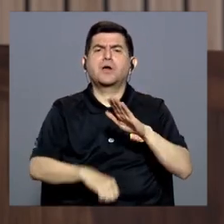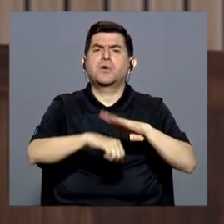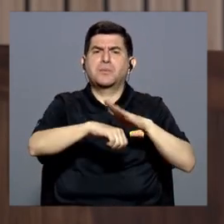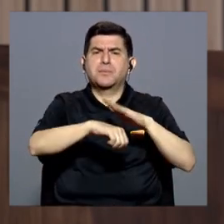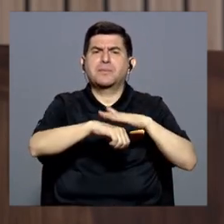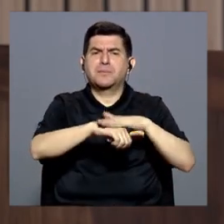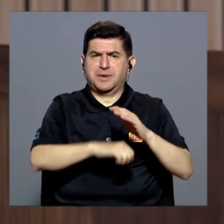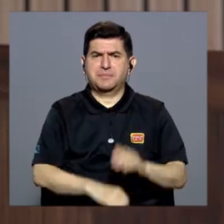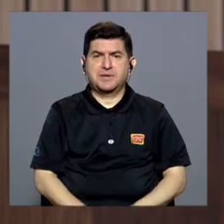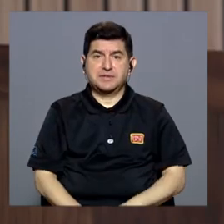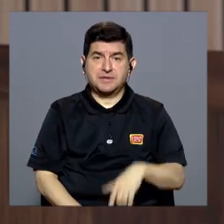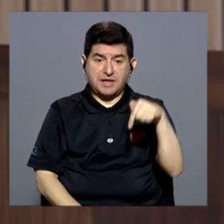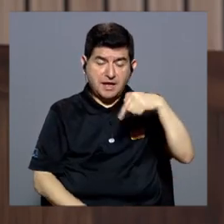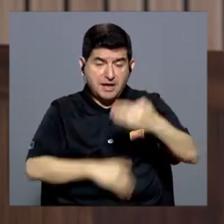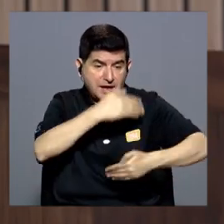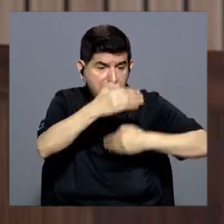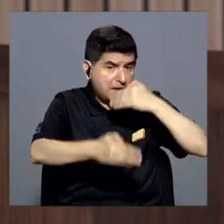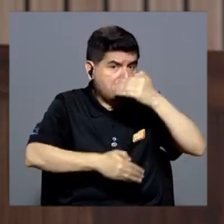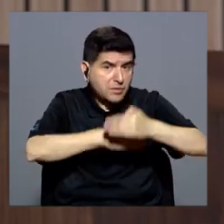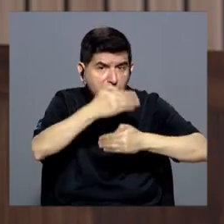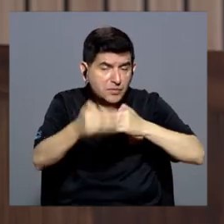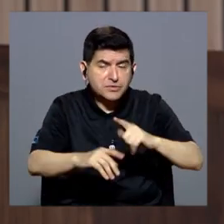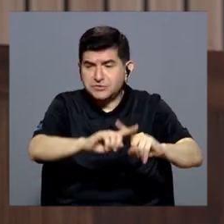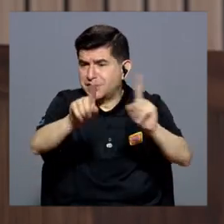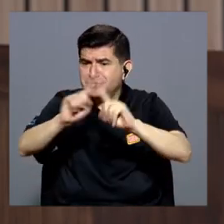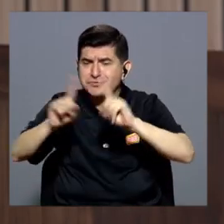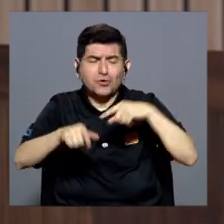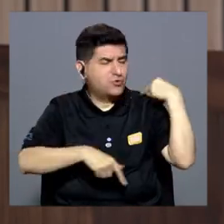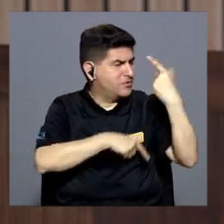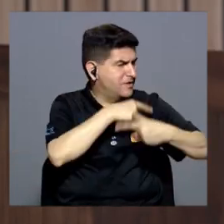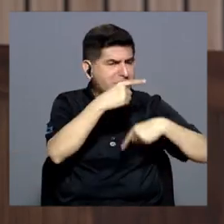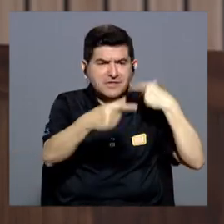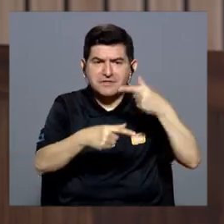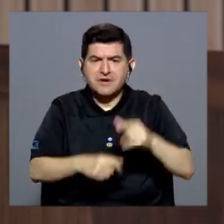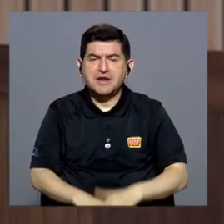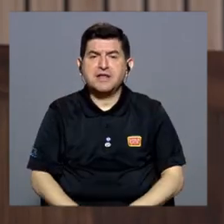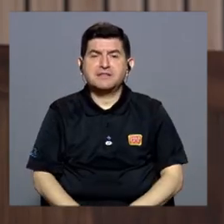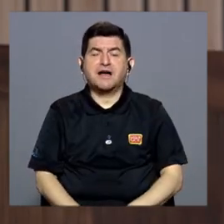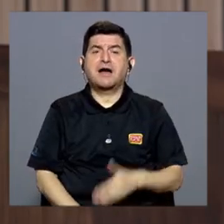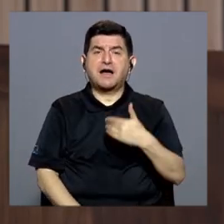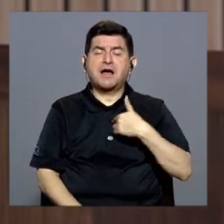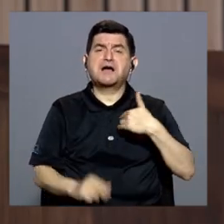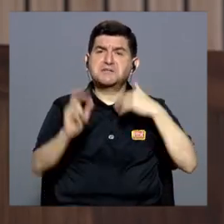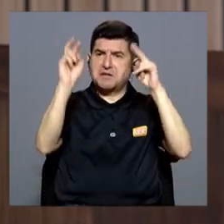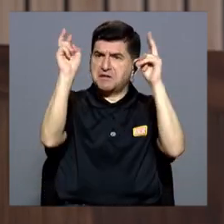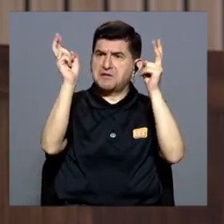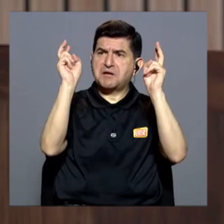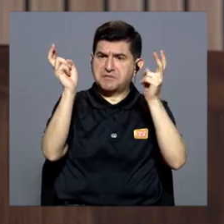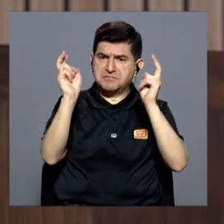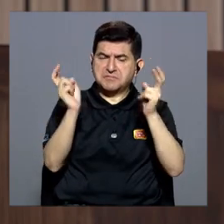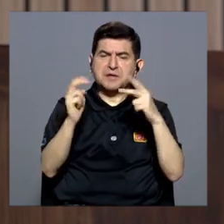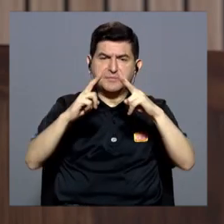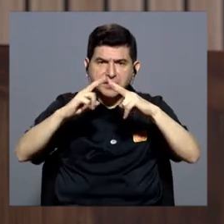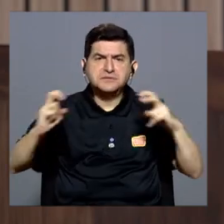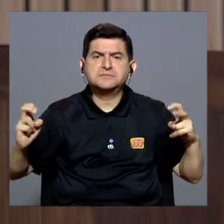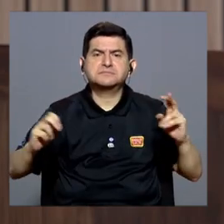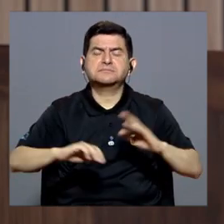permite en esta dinámica de diferentes generaciones colocar temas. Entonces, evidentemente,